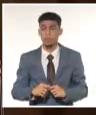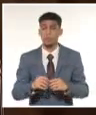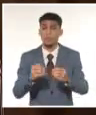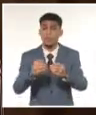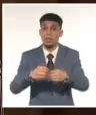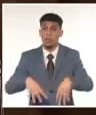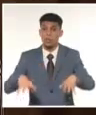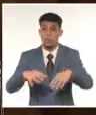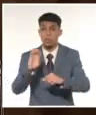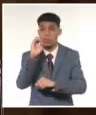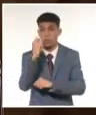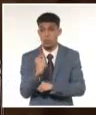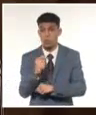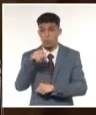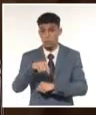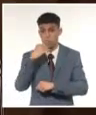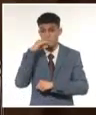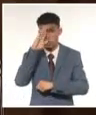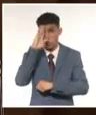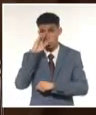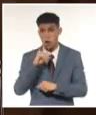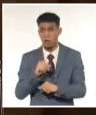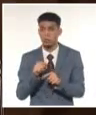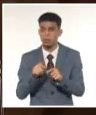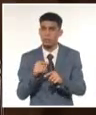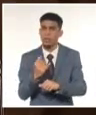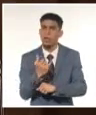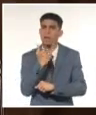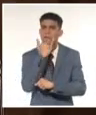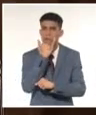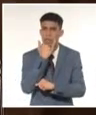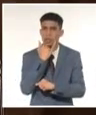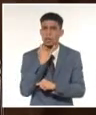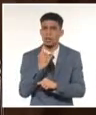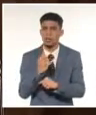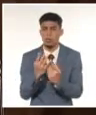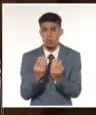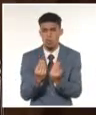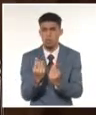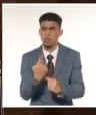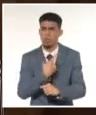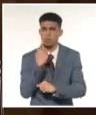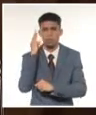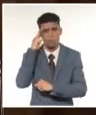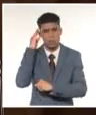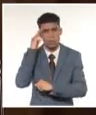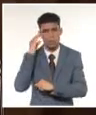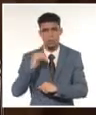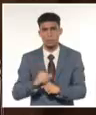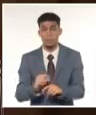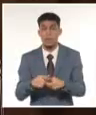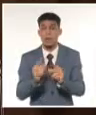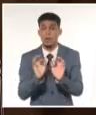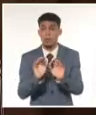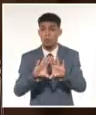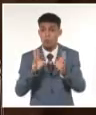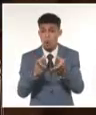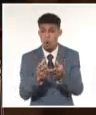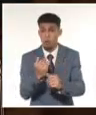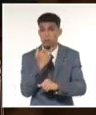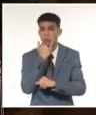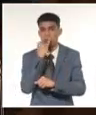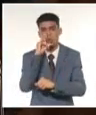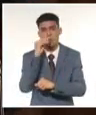que atravesamos han hecho mella en estas conquistas, estamos conscientes, pero esas dificultades no pueden